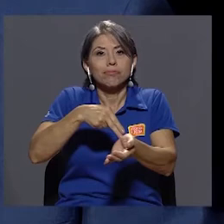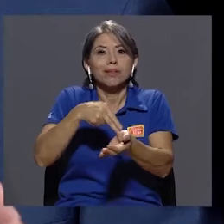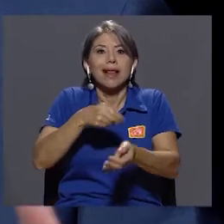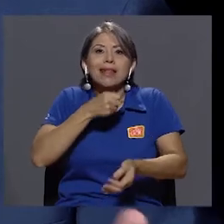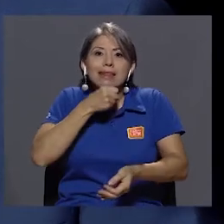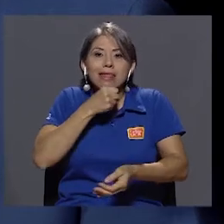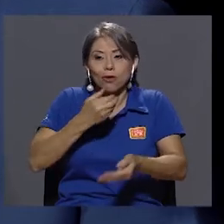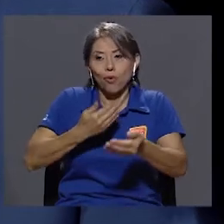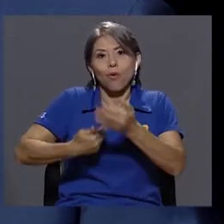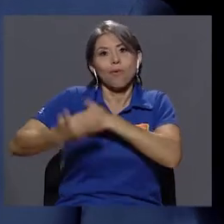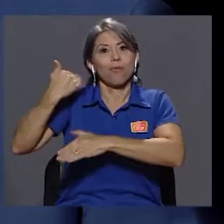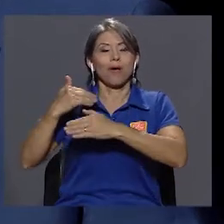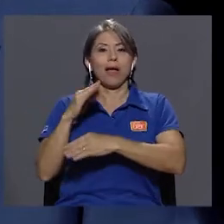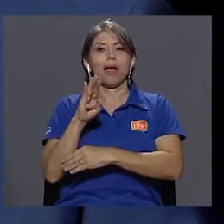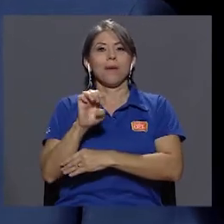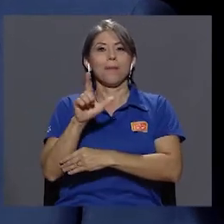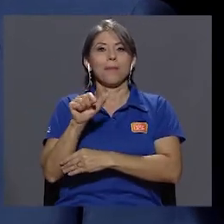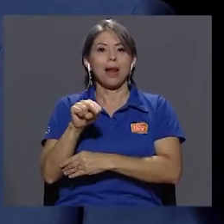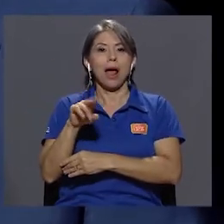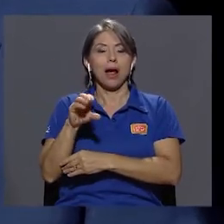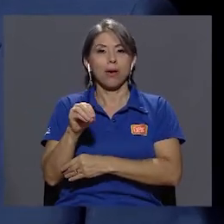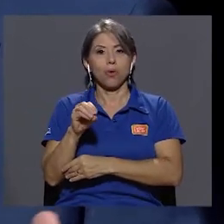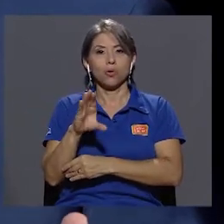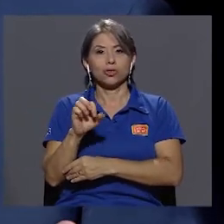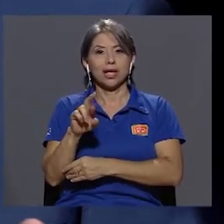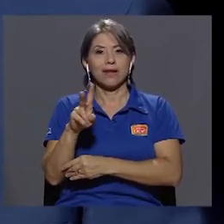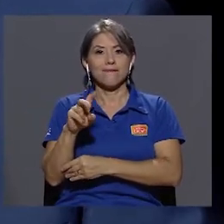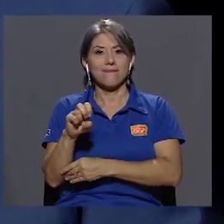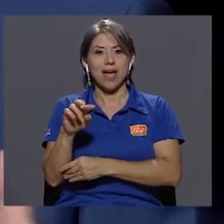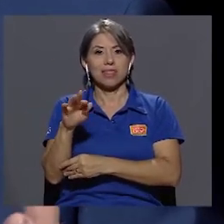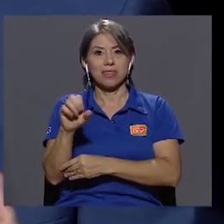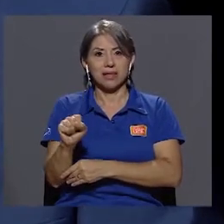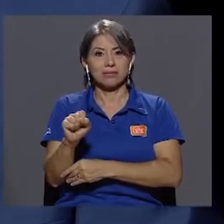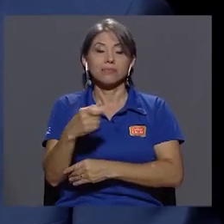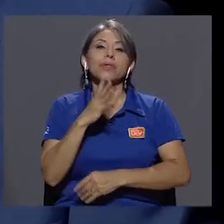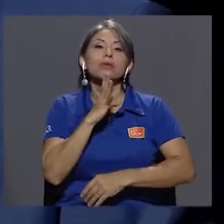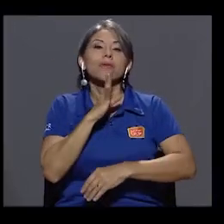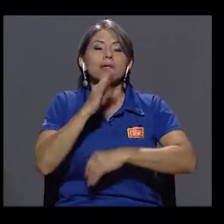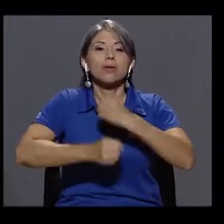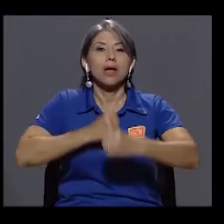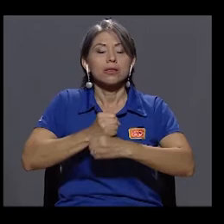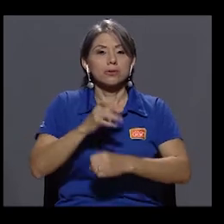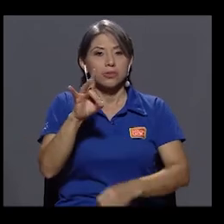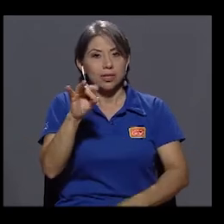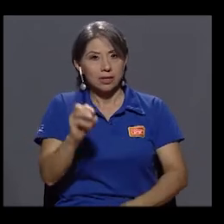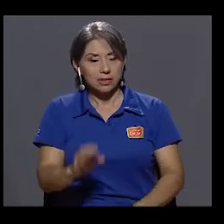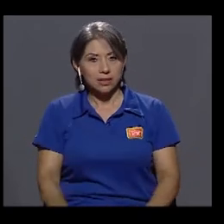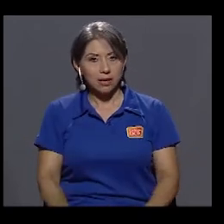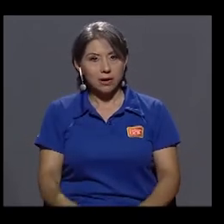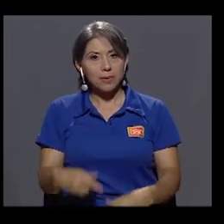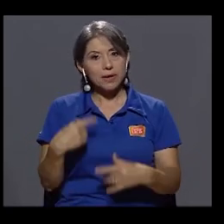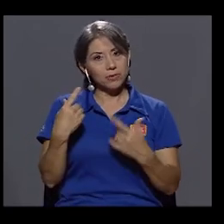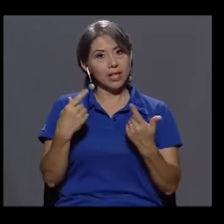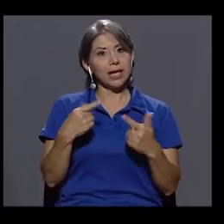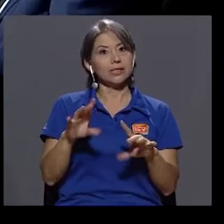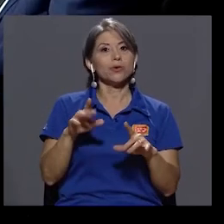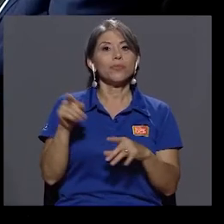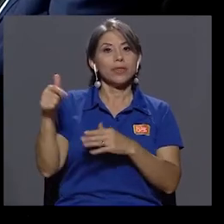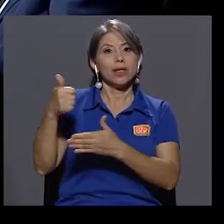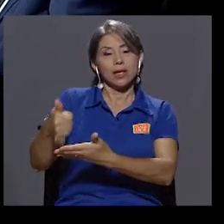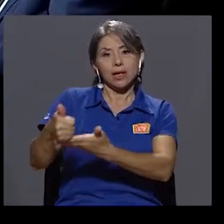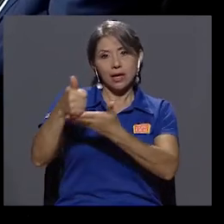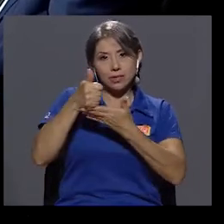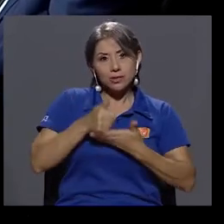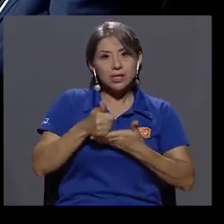que era el hospital blanco cervantes en ese momento y eso hablándole nos en los 80 noventas y ella nos